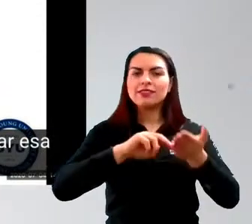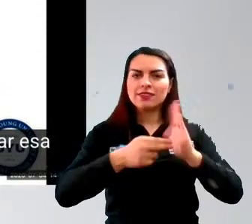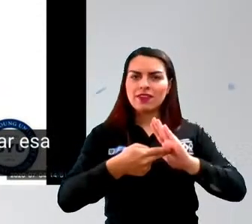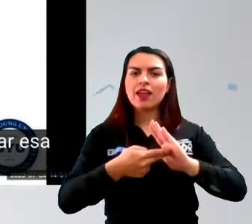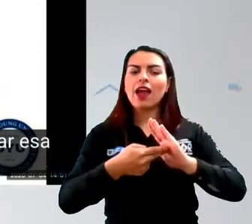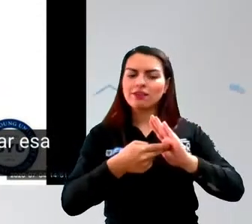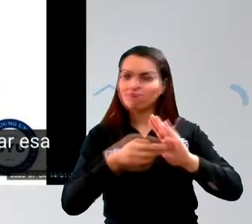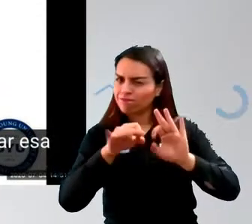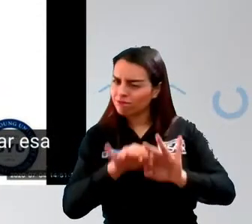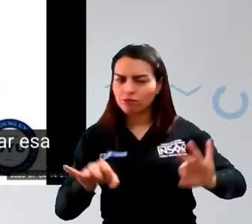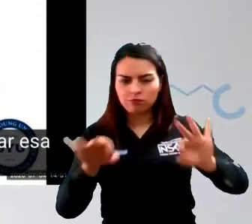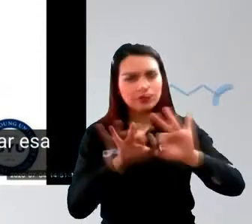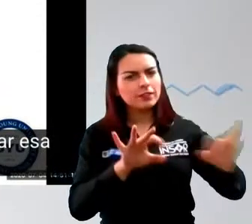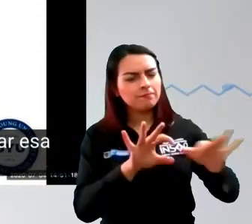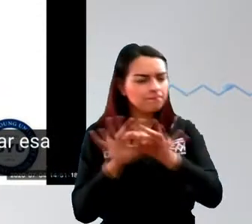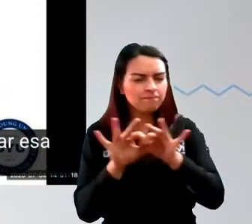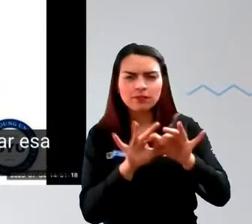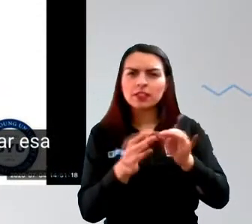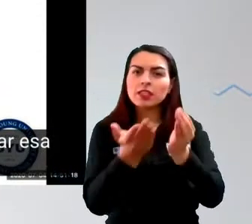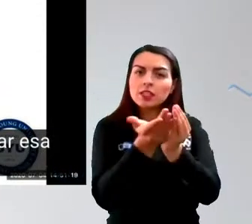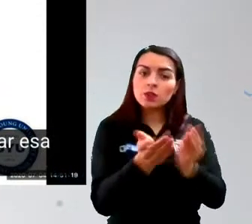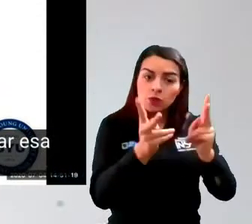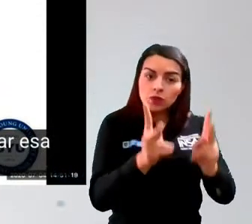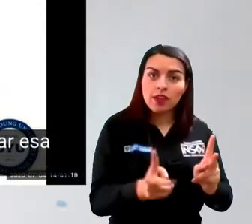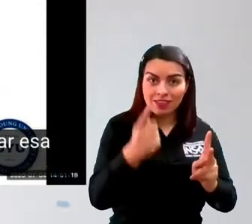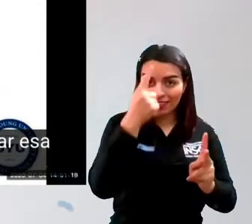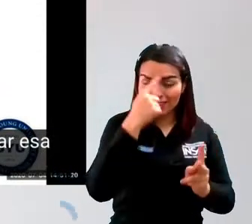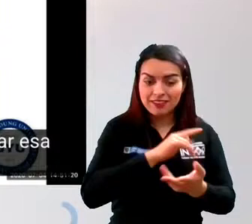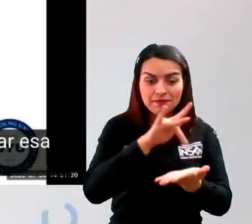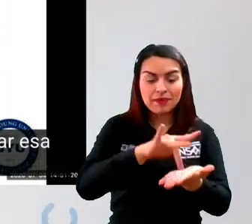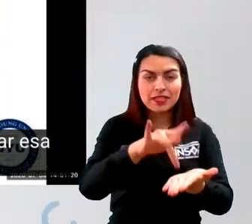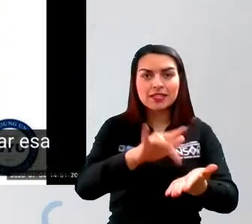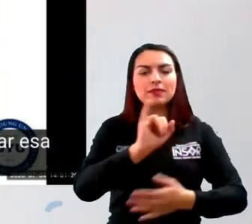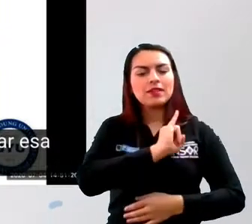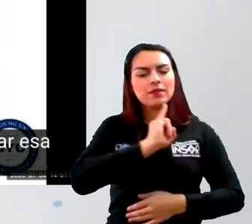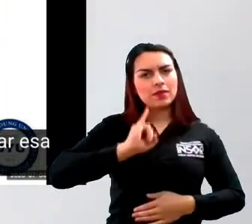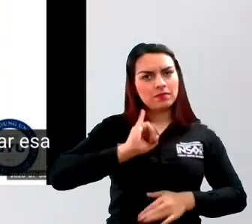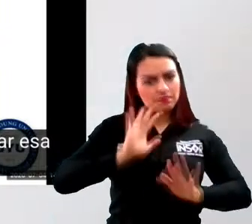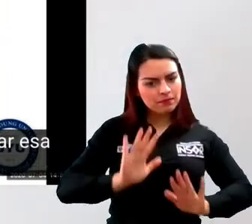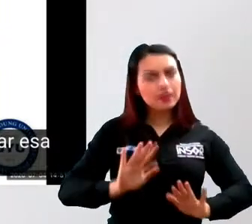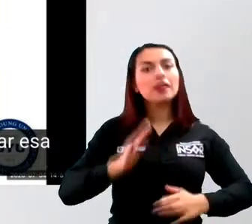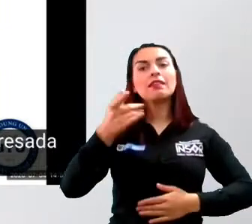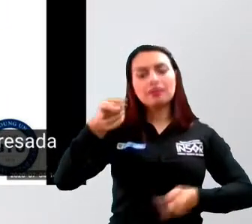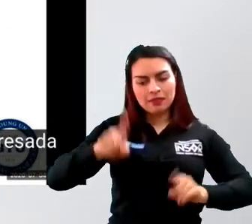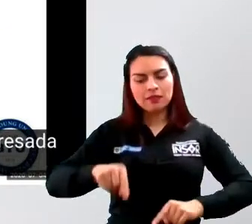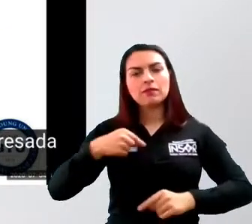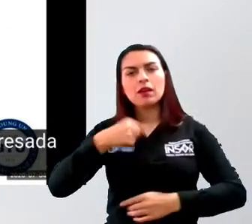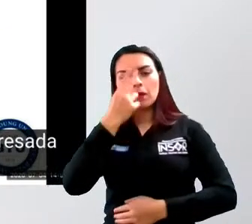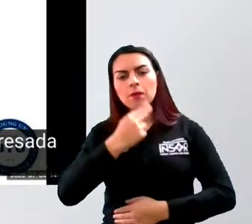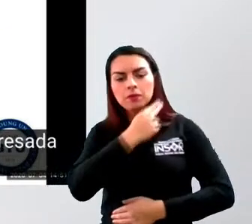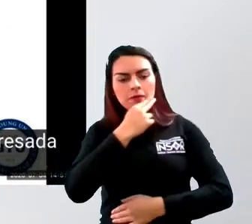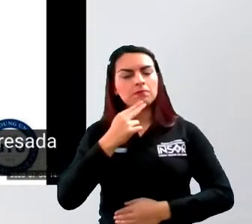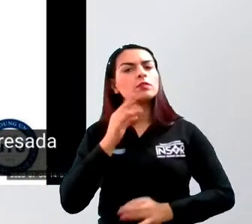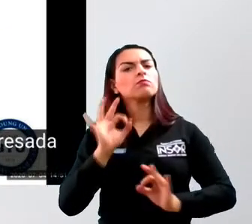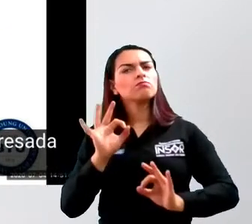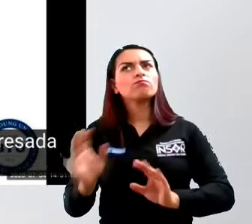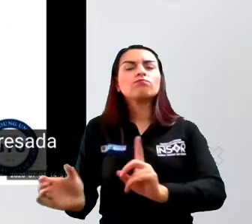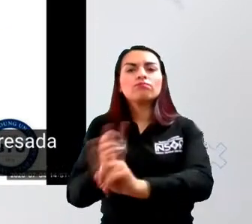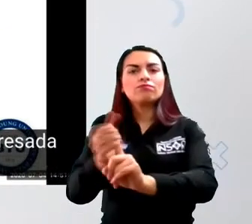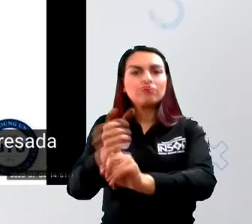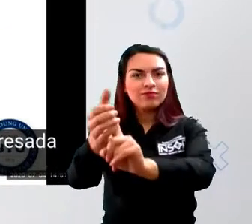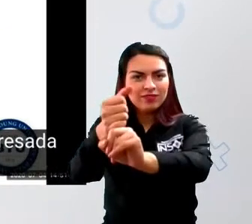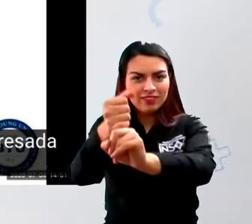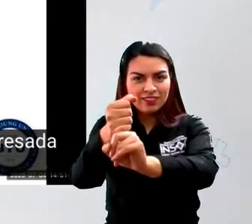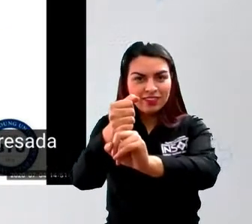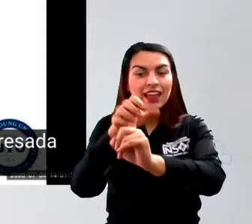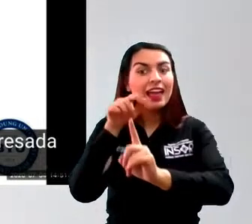estudiantes para participar de manera independiente y el compromiso que necesitan para tener éxito, y necesitamos ayudar a llenar esta